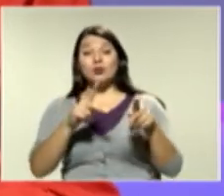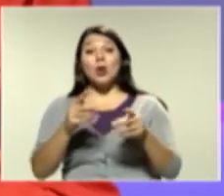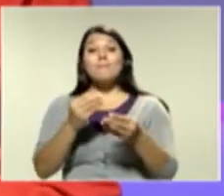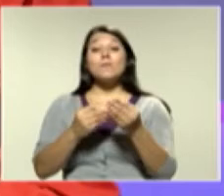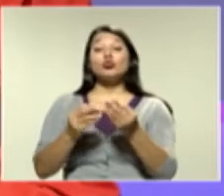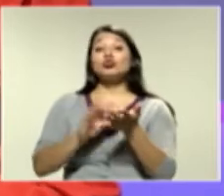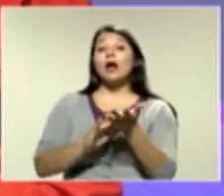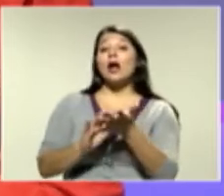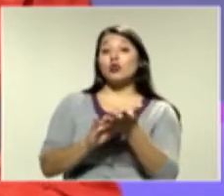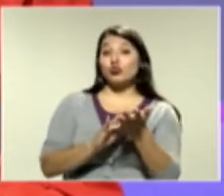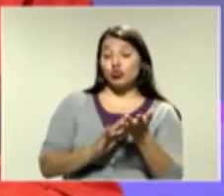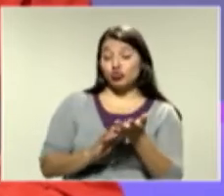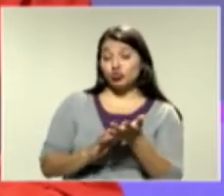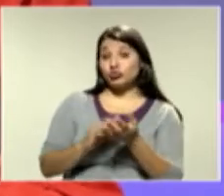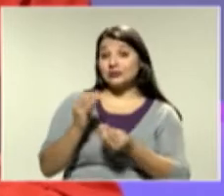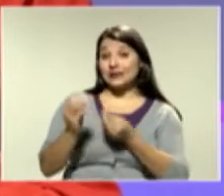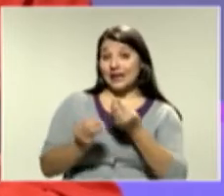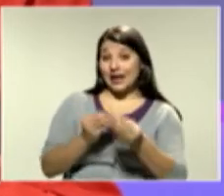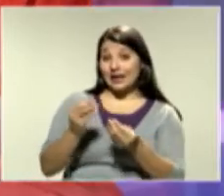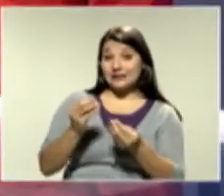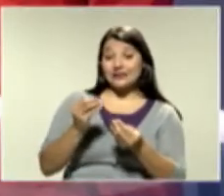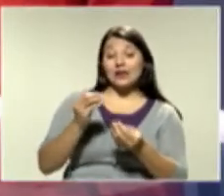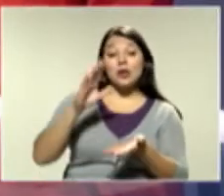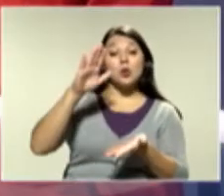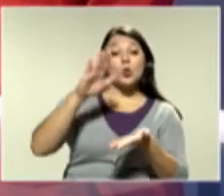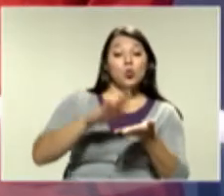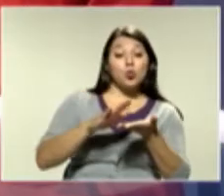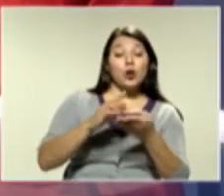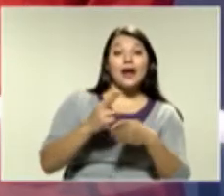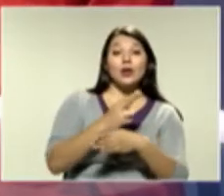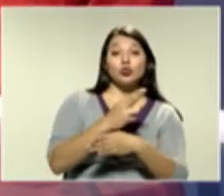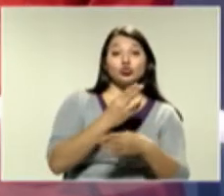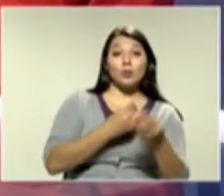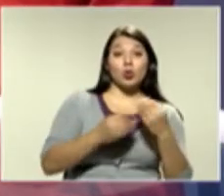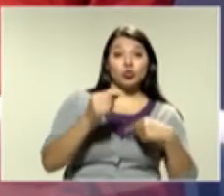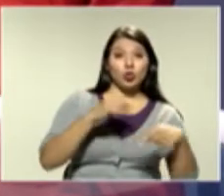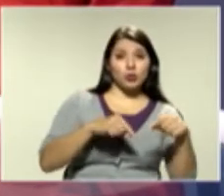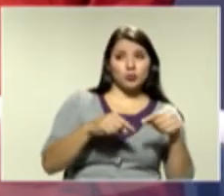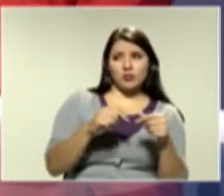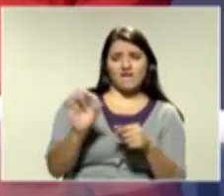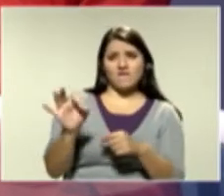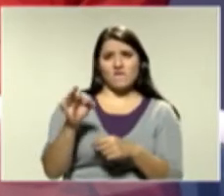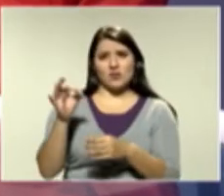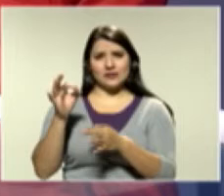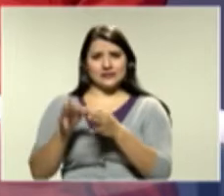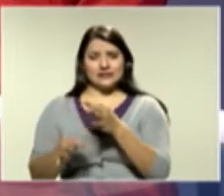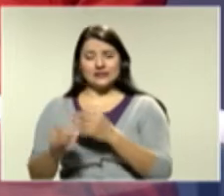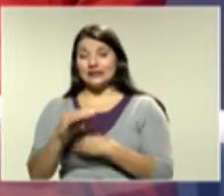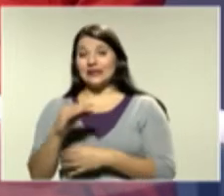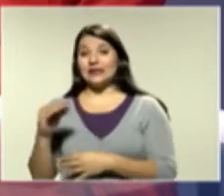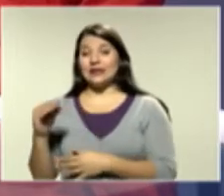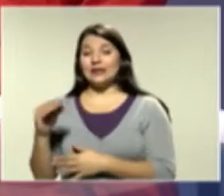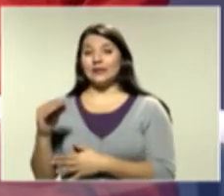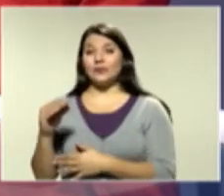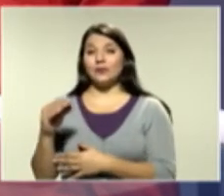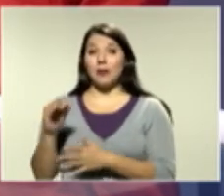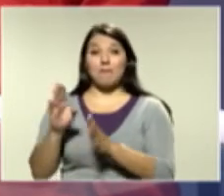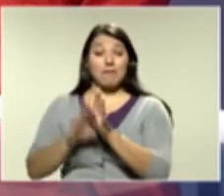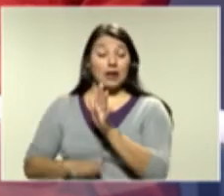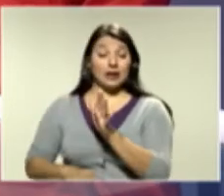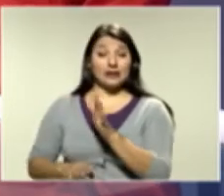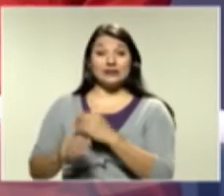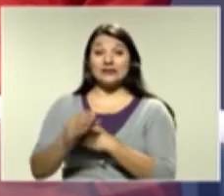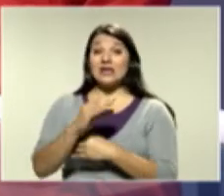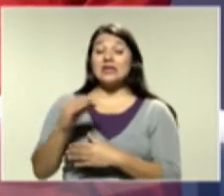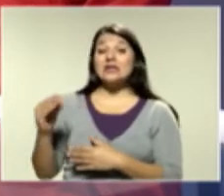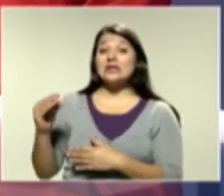también, que han disminuido mucho el uso de plaguicidas con prácticas muy sencillas y muy baratas, y